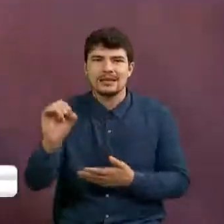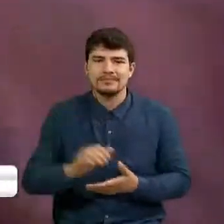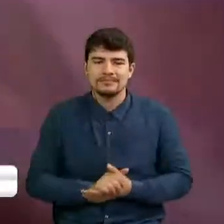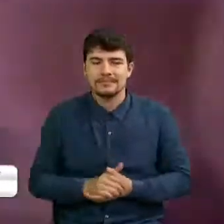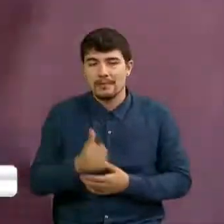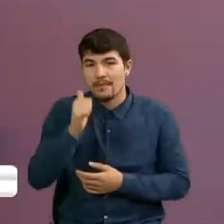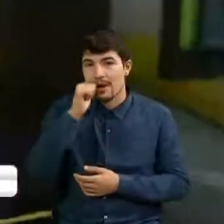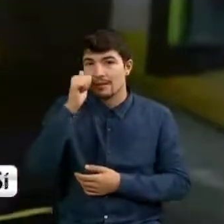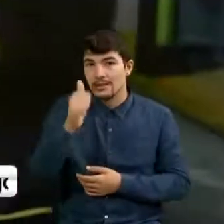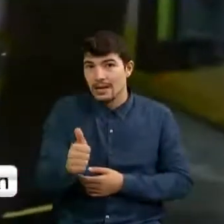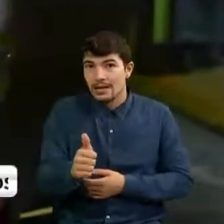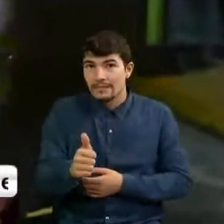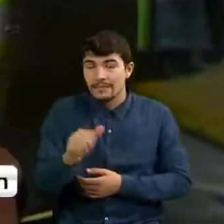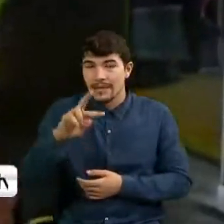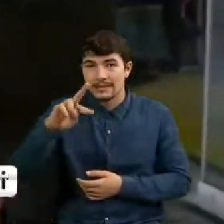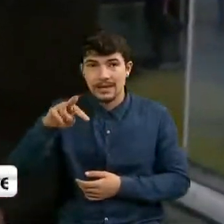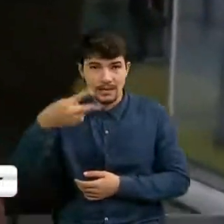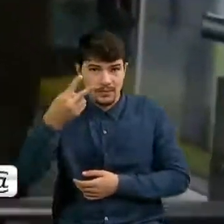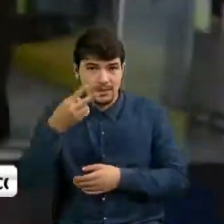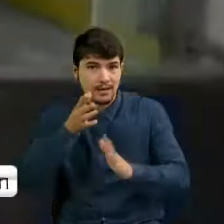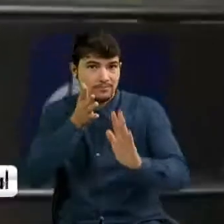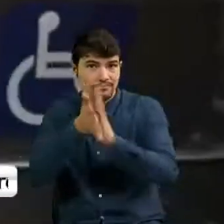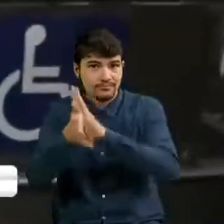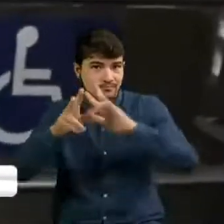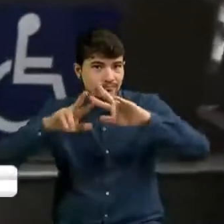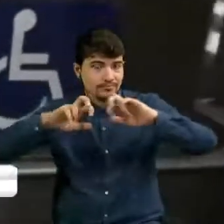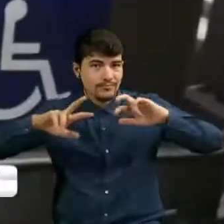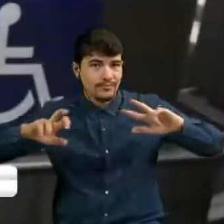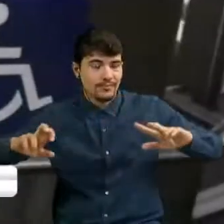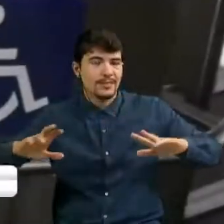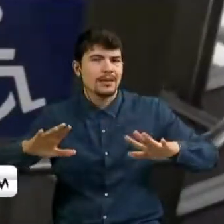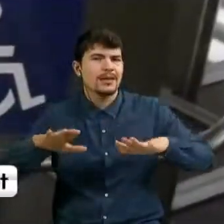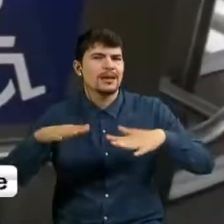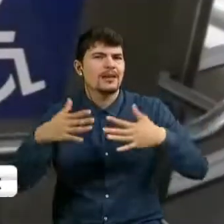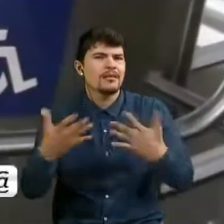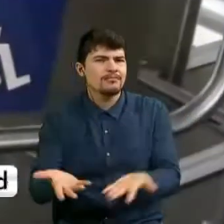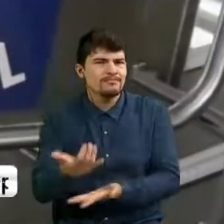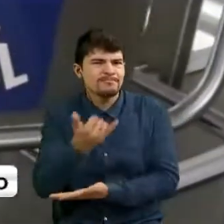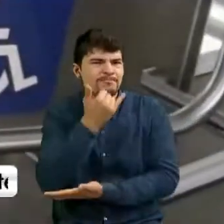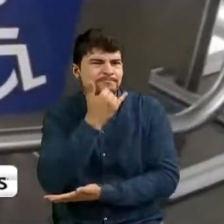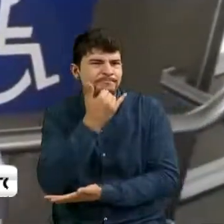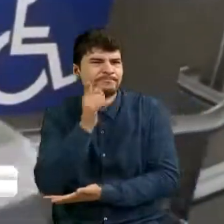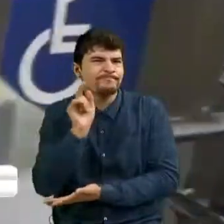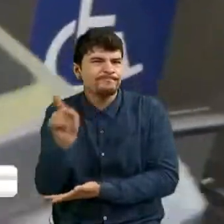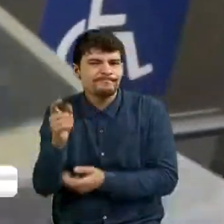Espere mañana en nuestra segunda entrega de la unidad investigativa qué sucede con